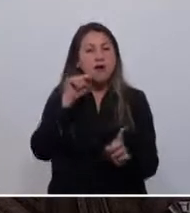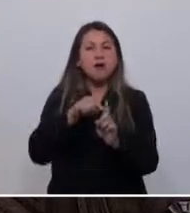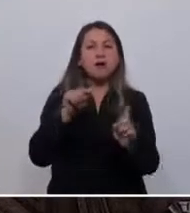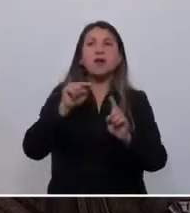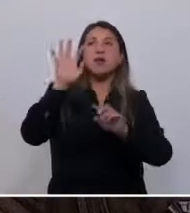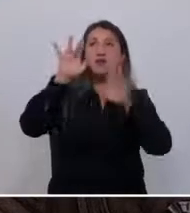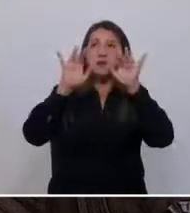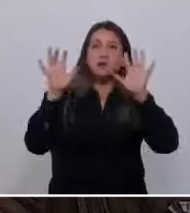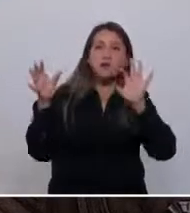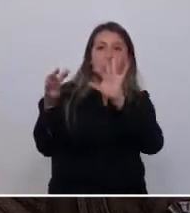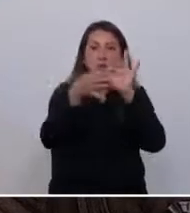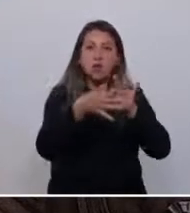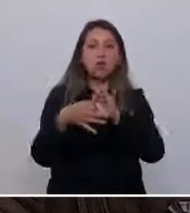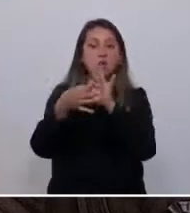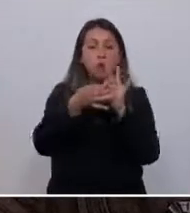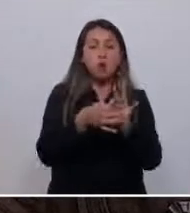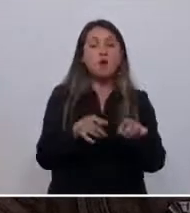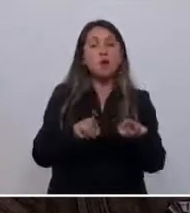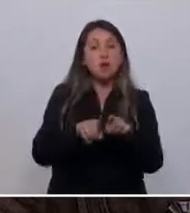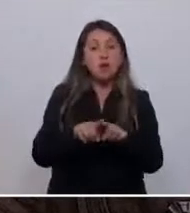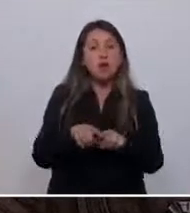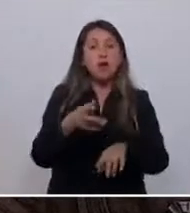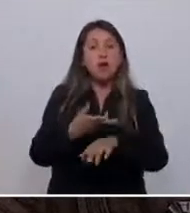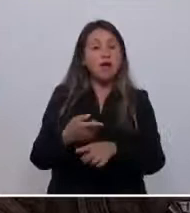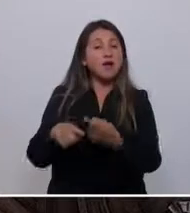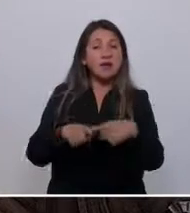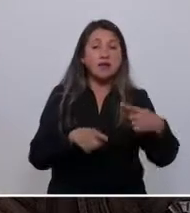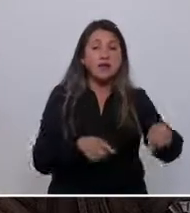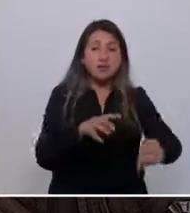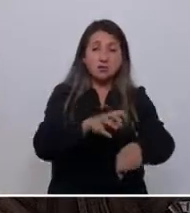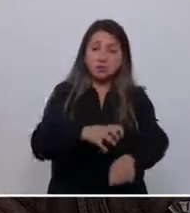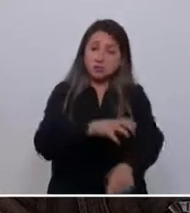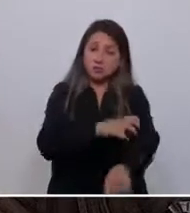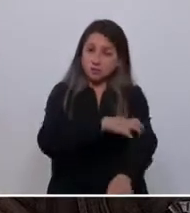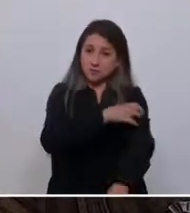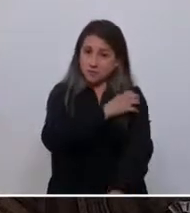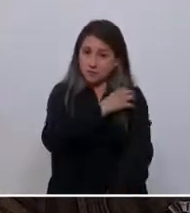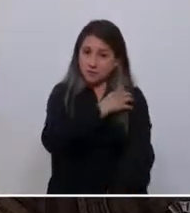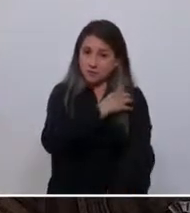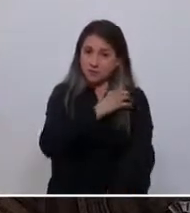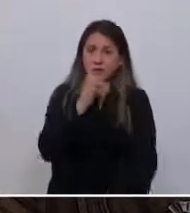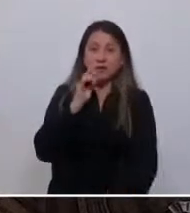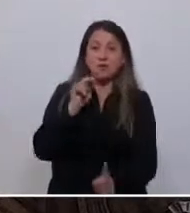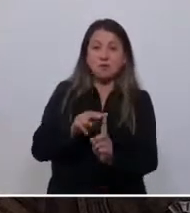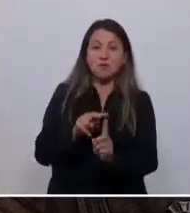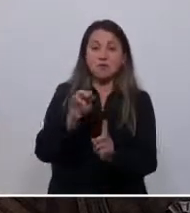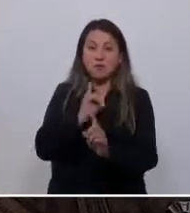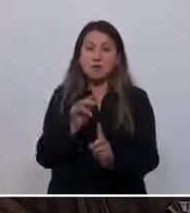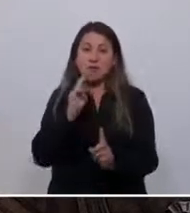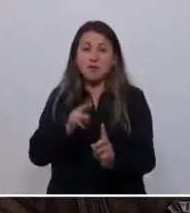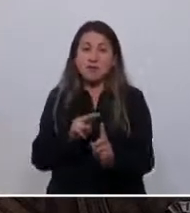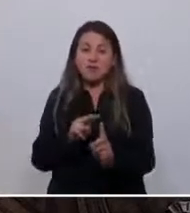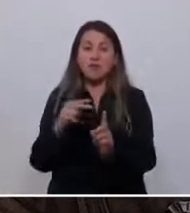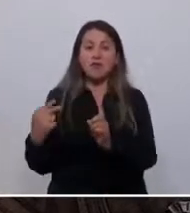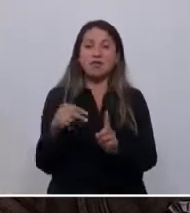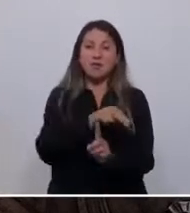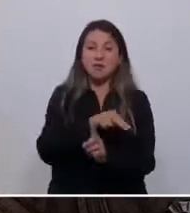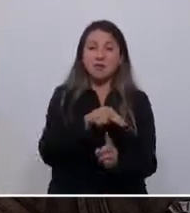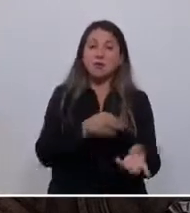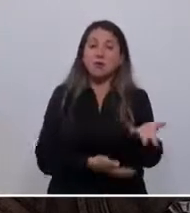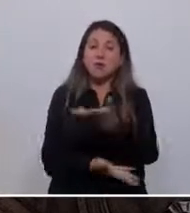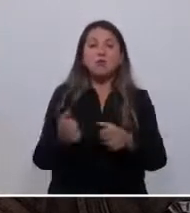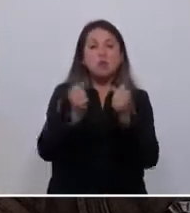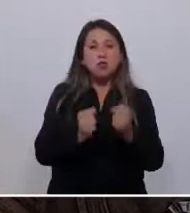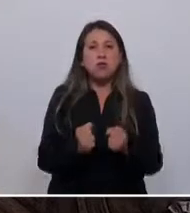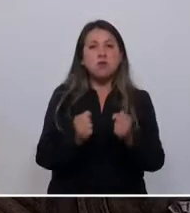común, a pesar de provenir de distintas partes de nuestros propios universos. Somos y seremos capaces de